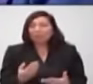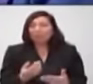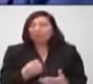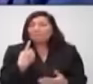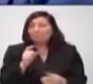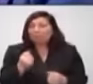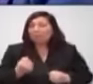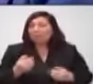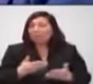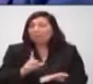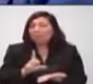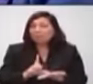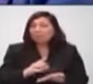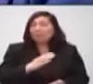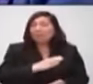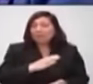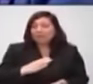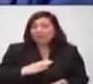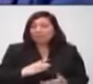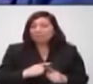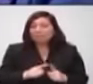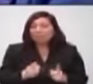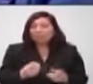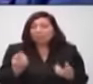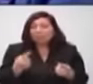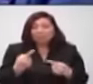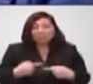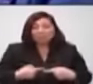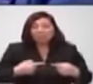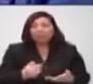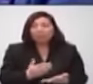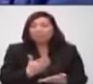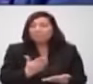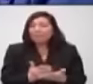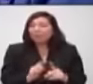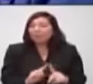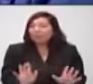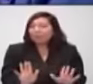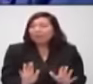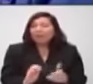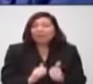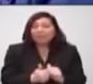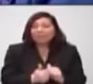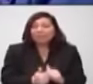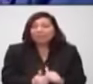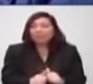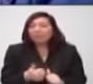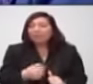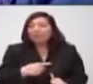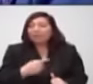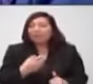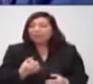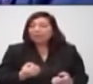el transporte entre Lima y Callao. Se llegaron a grandes acuerdos, pero ya cambiando de autoridad